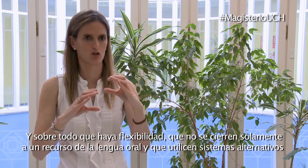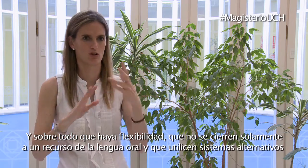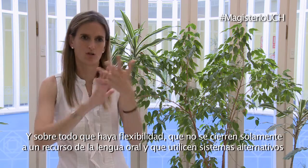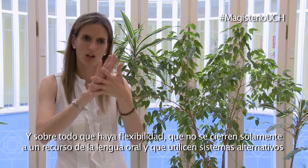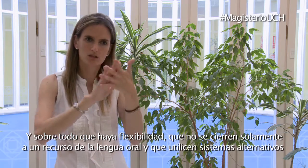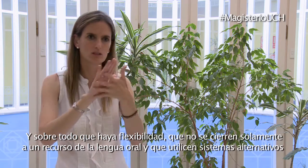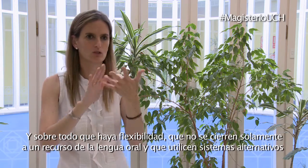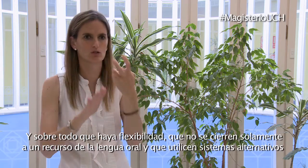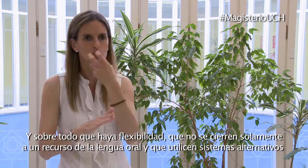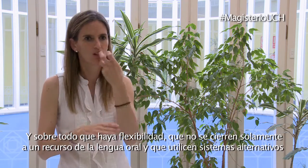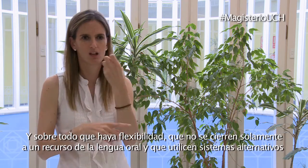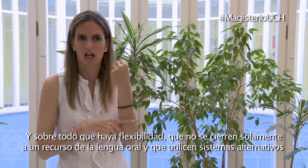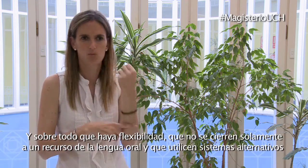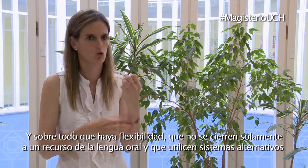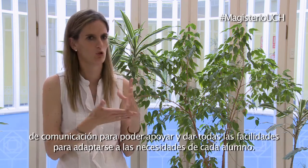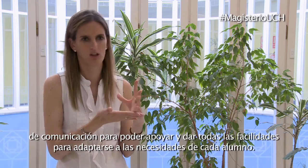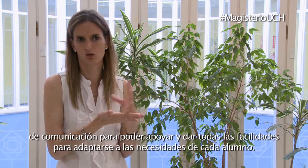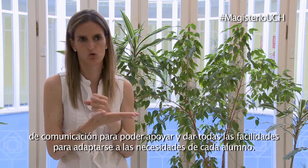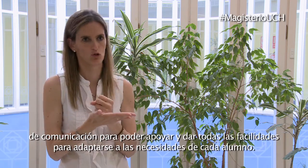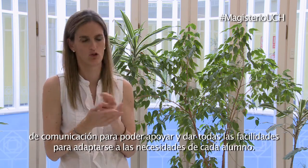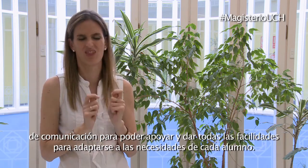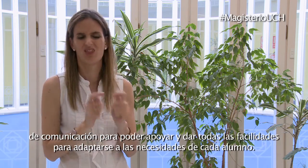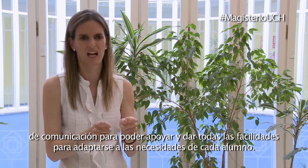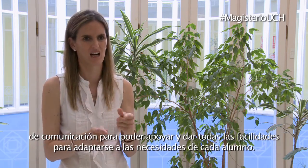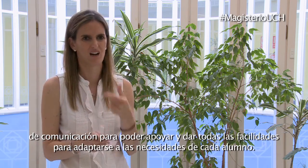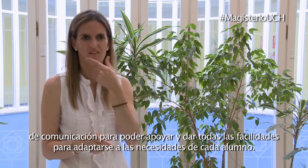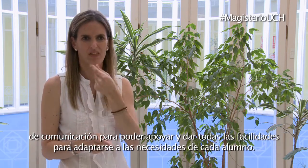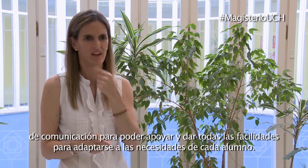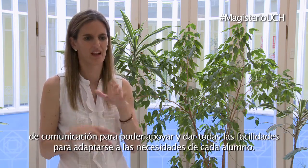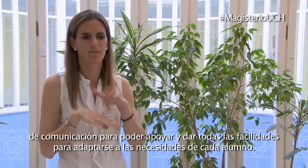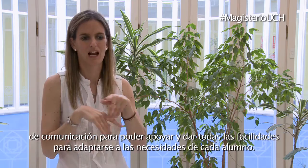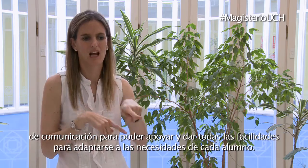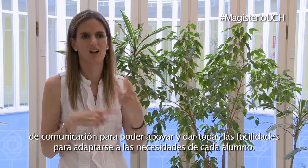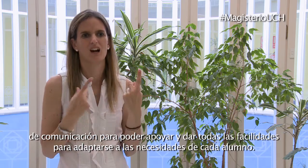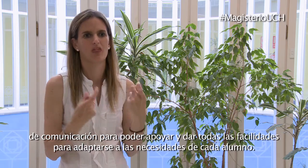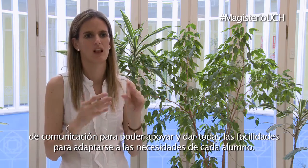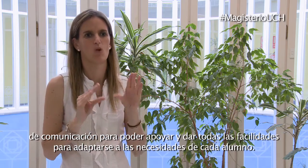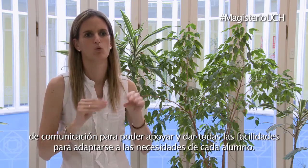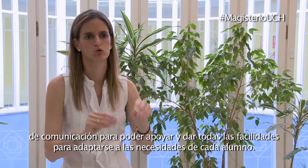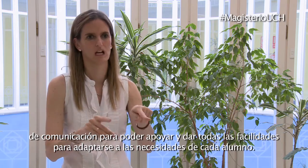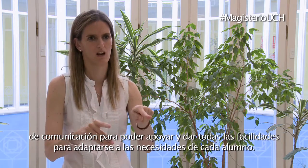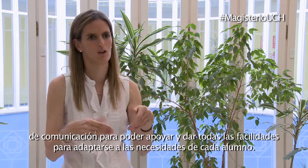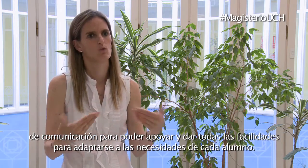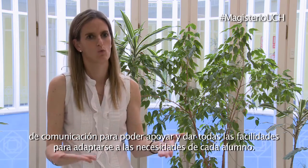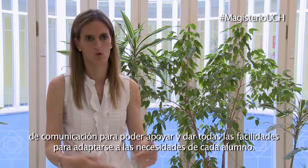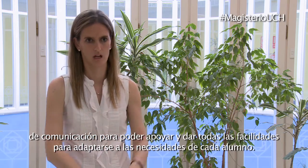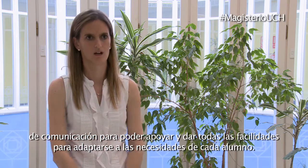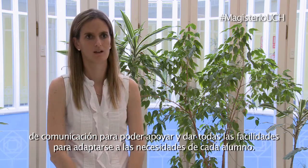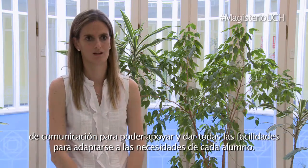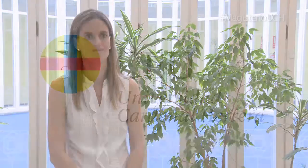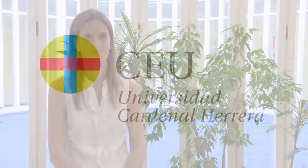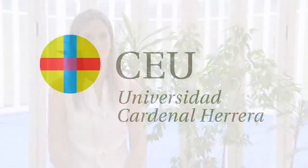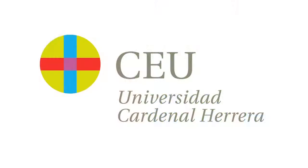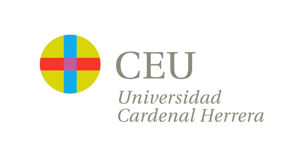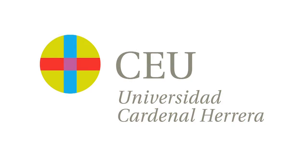y que utilicen sistemas alternativos de comunicación para poder apoyar y dar todas las facilidades para adaptarse a las necesidades de cada alumno.